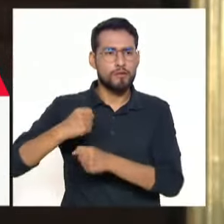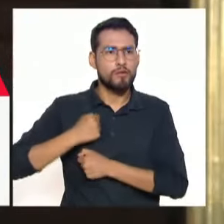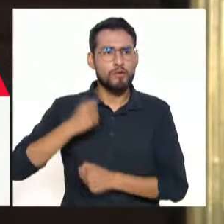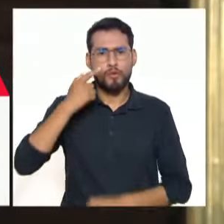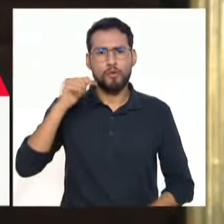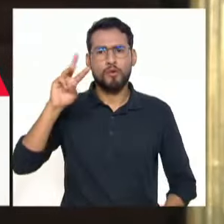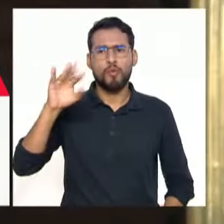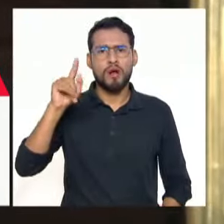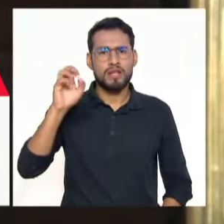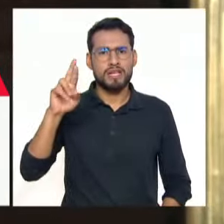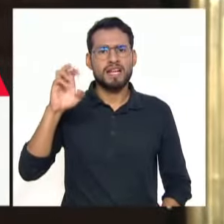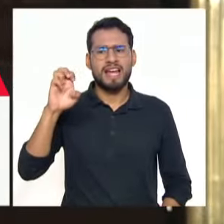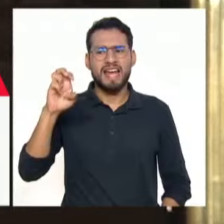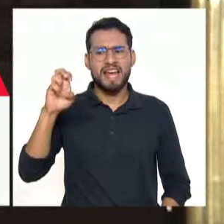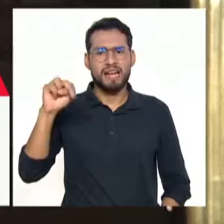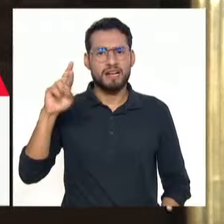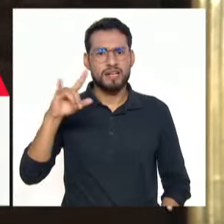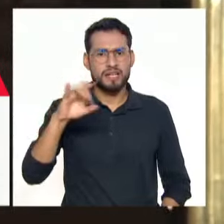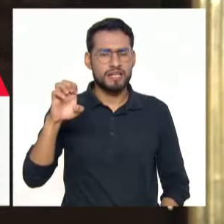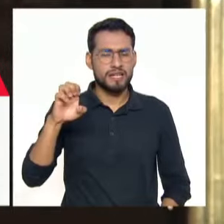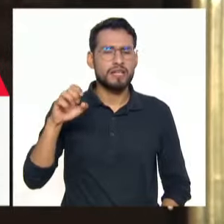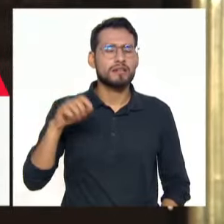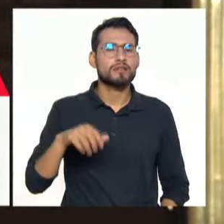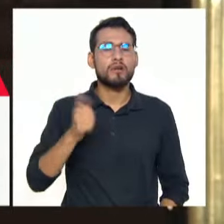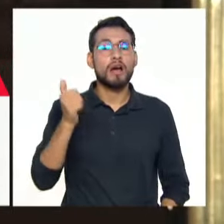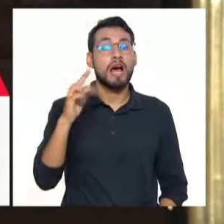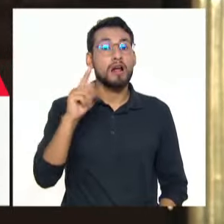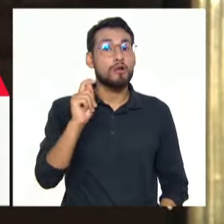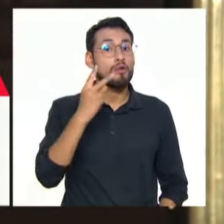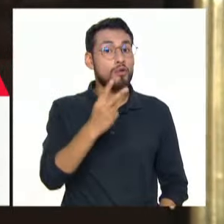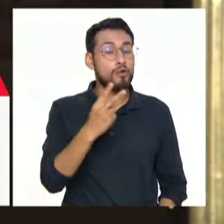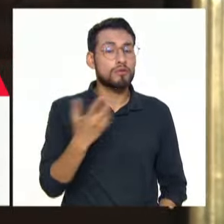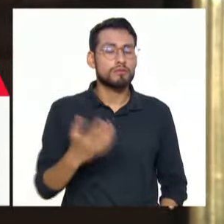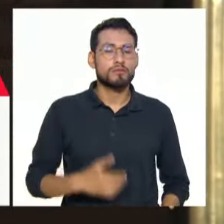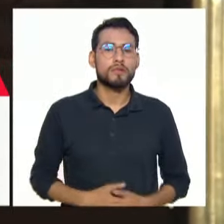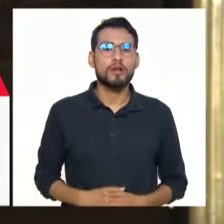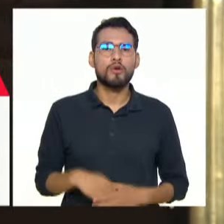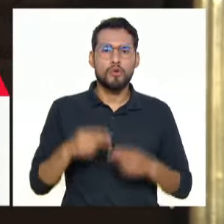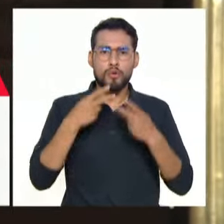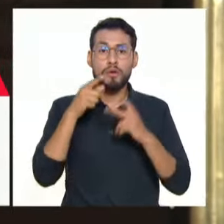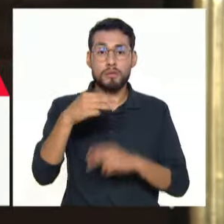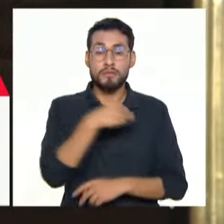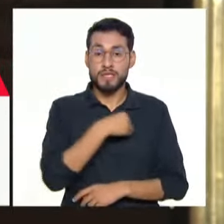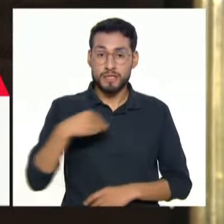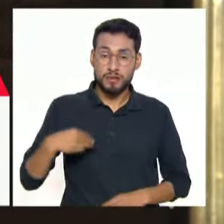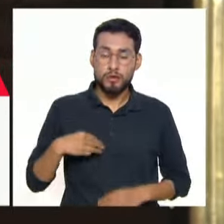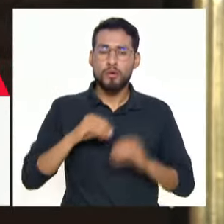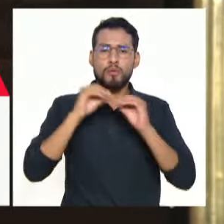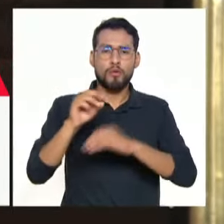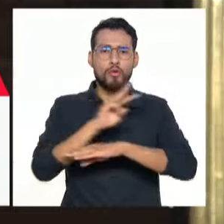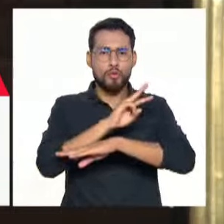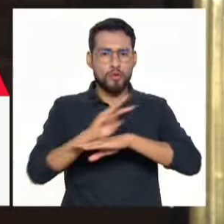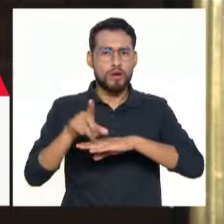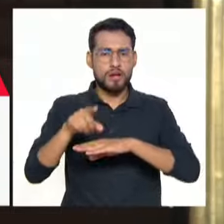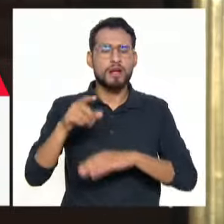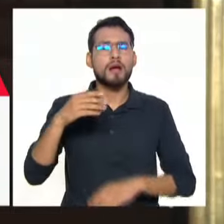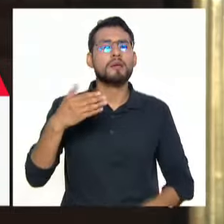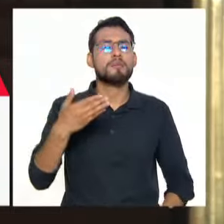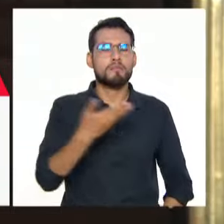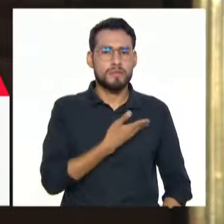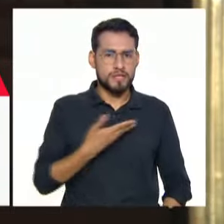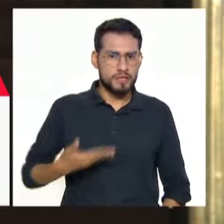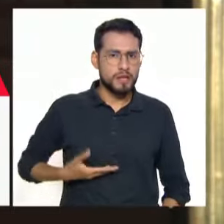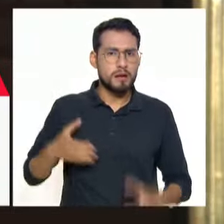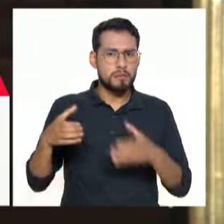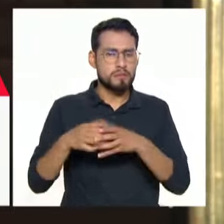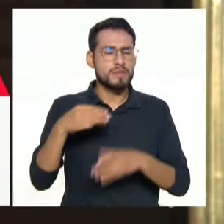señor Walter Enrique Astudillo Chávez. Artículo 2. La declaración jurada del ministro nombrado es publicada en la página web de la Presidencia del